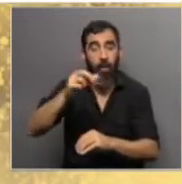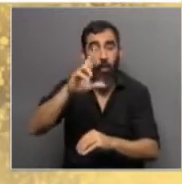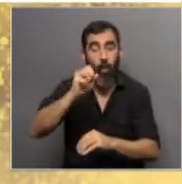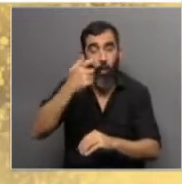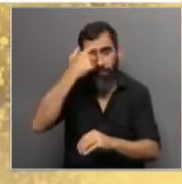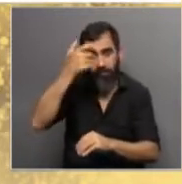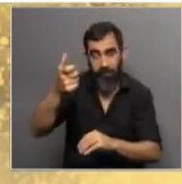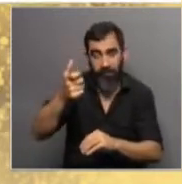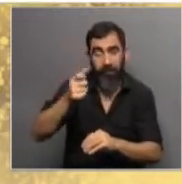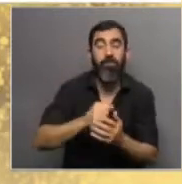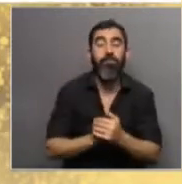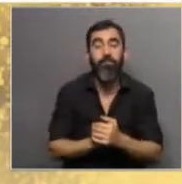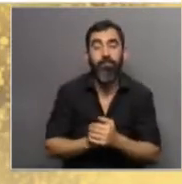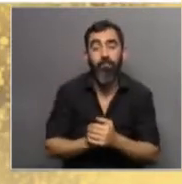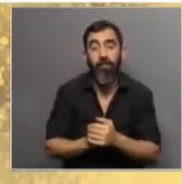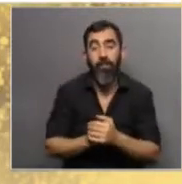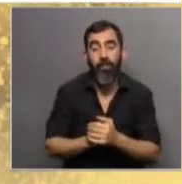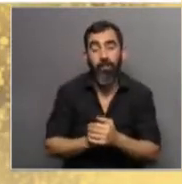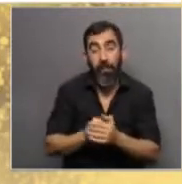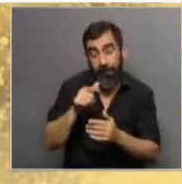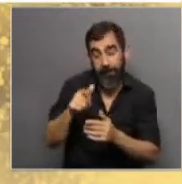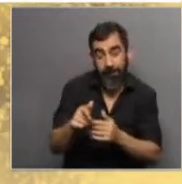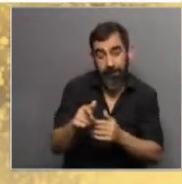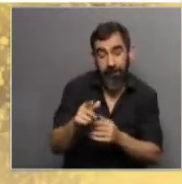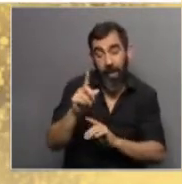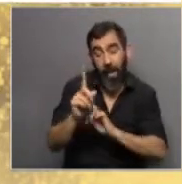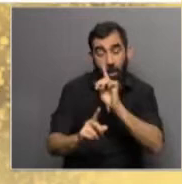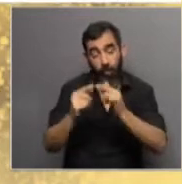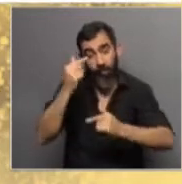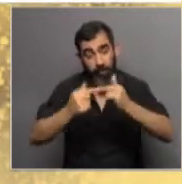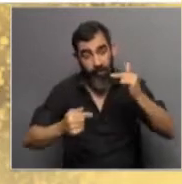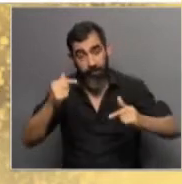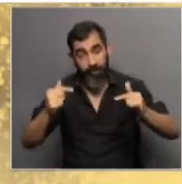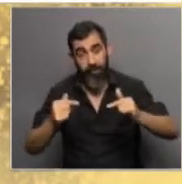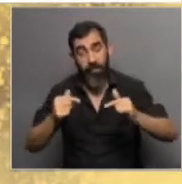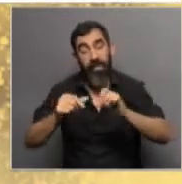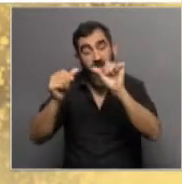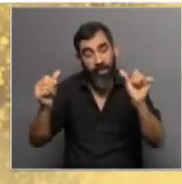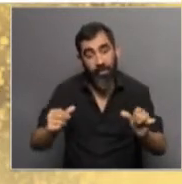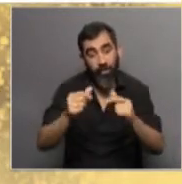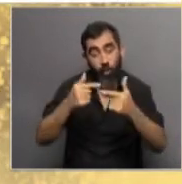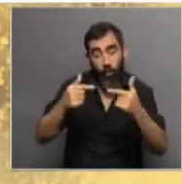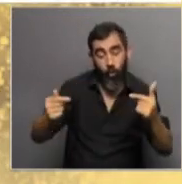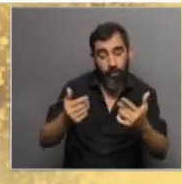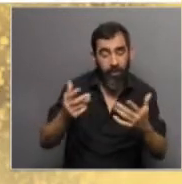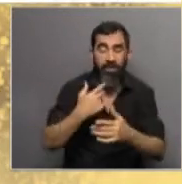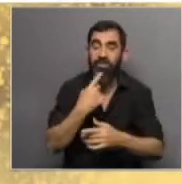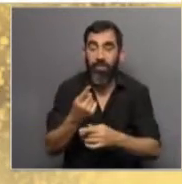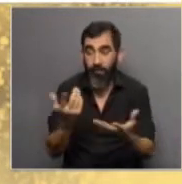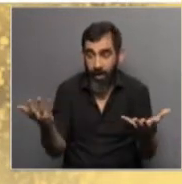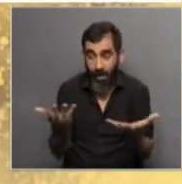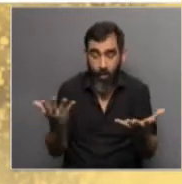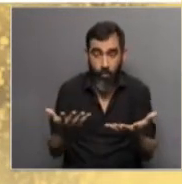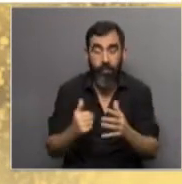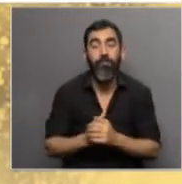y el machine learning. En definitiva, unos y otros generaron herramientas que están siendo útiles en este momento para